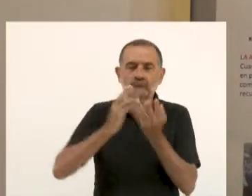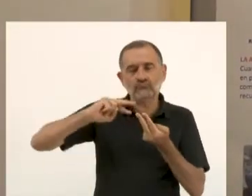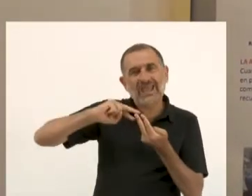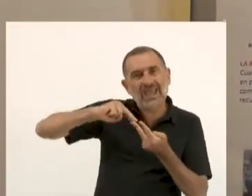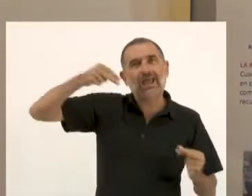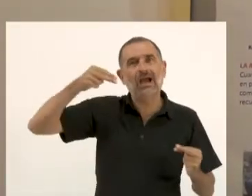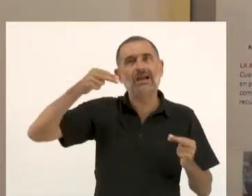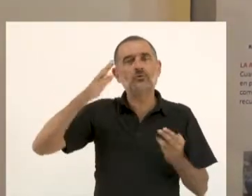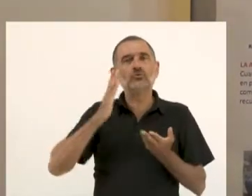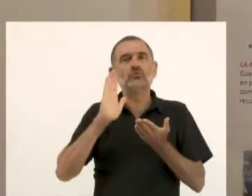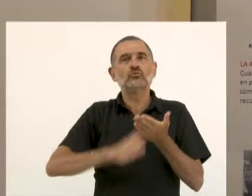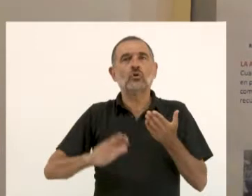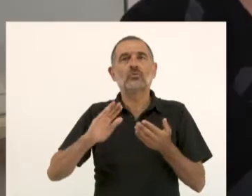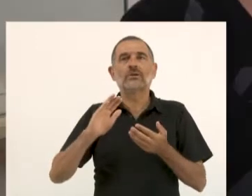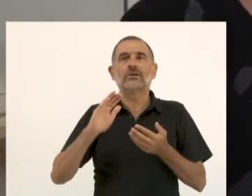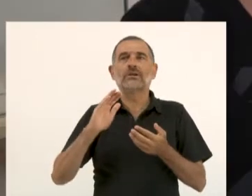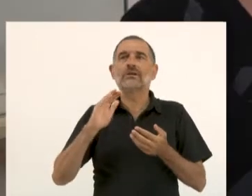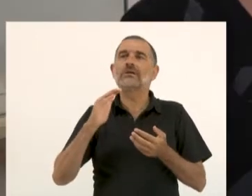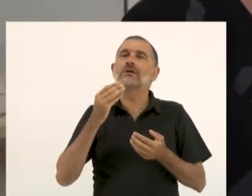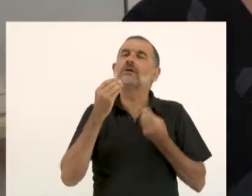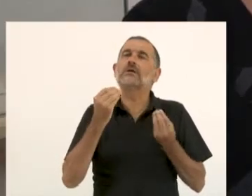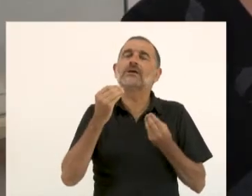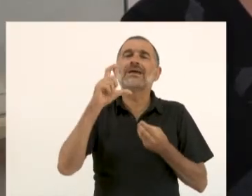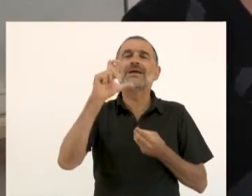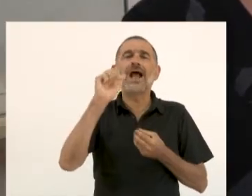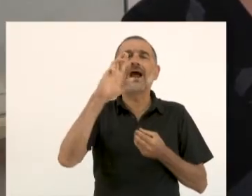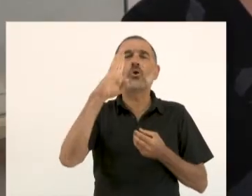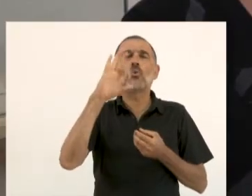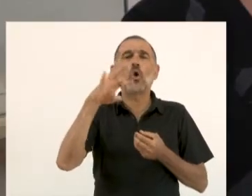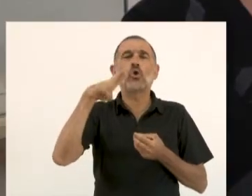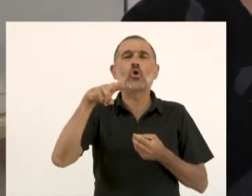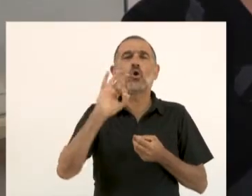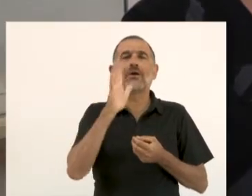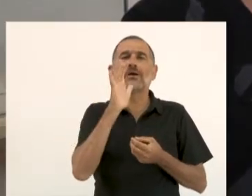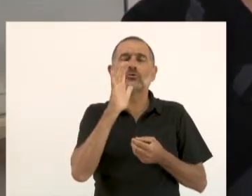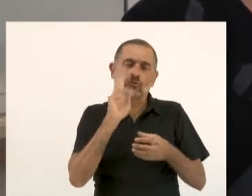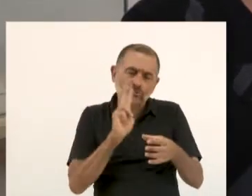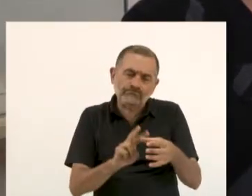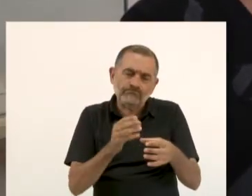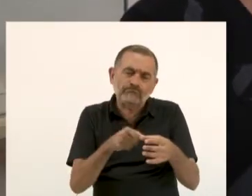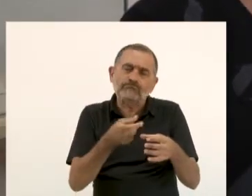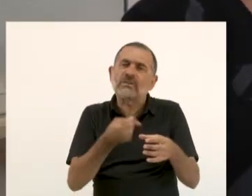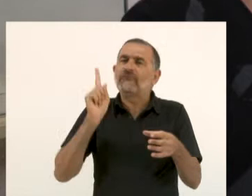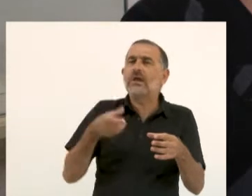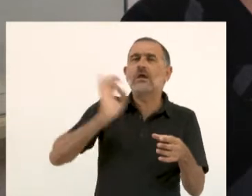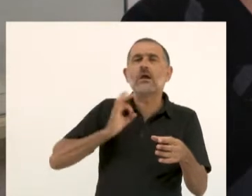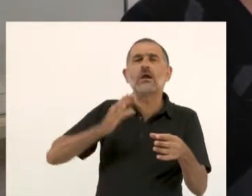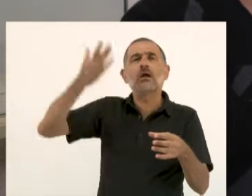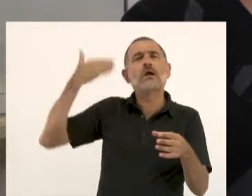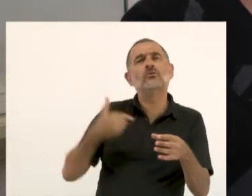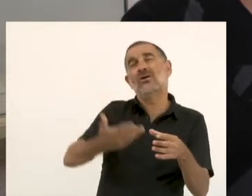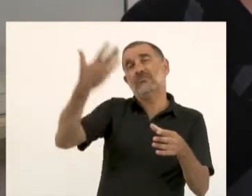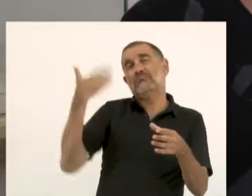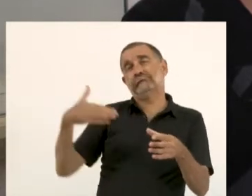el carbono 14 para saber la antigüedad aproximada en que habitaron esta región, ¿no? Y un poco también como